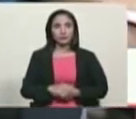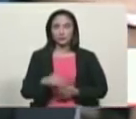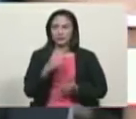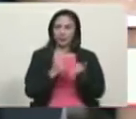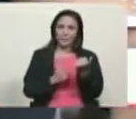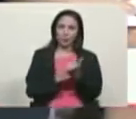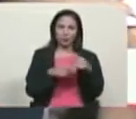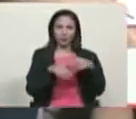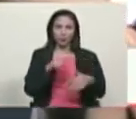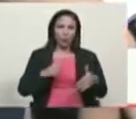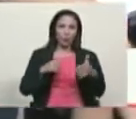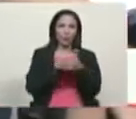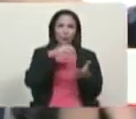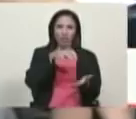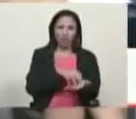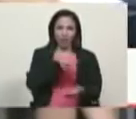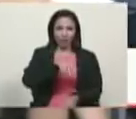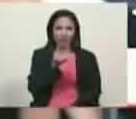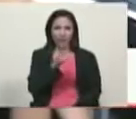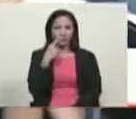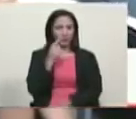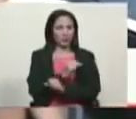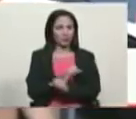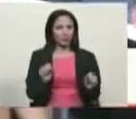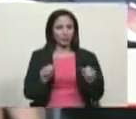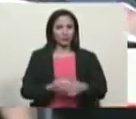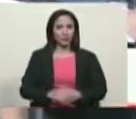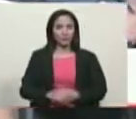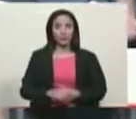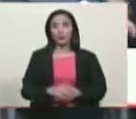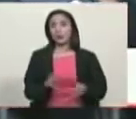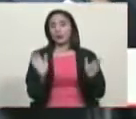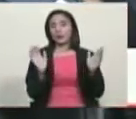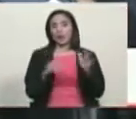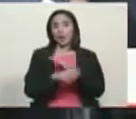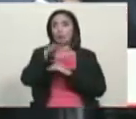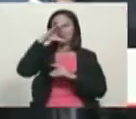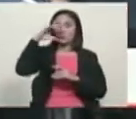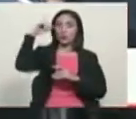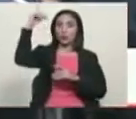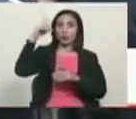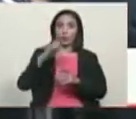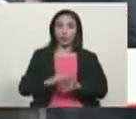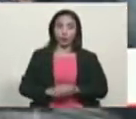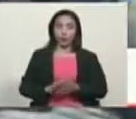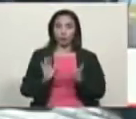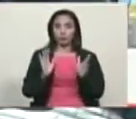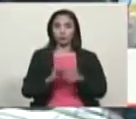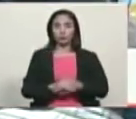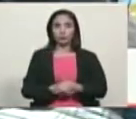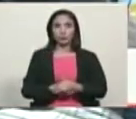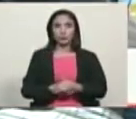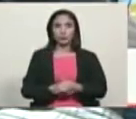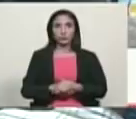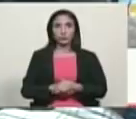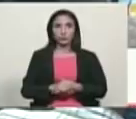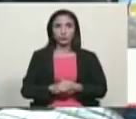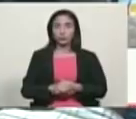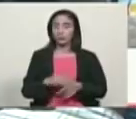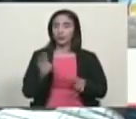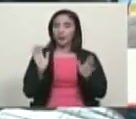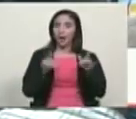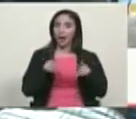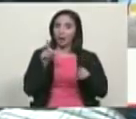apoyando el golpe de Estado en Venezuela. Y si Dios, que Dios no lo quiera, algún